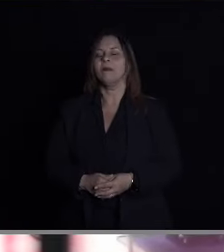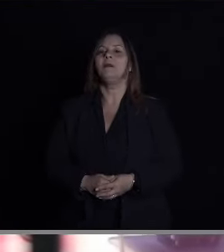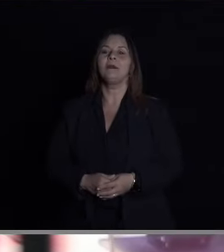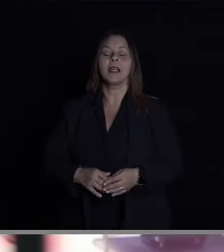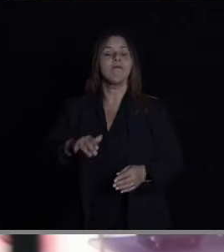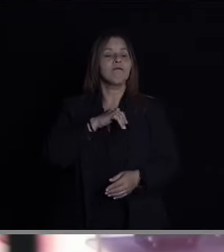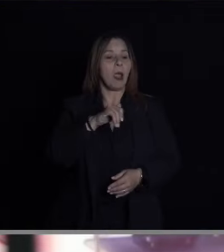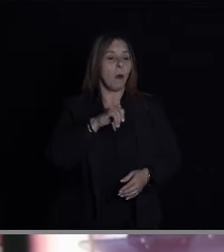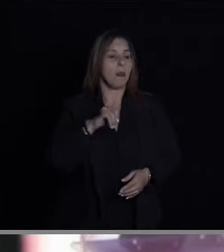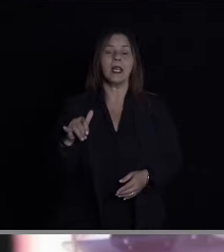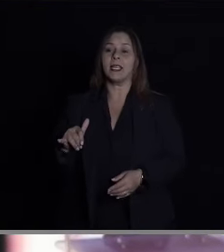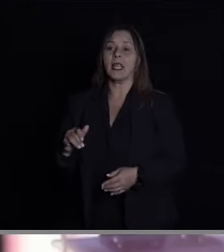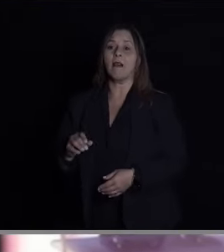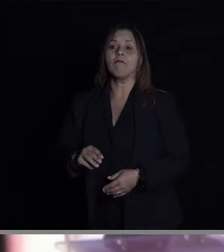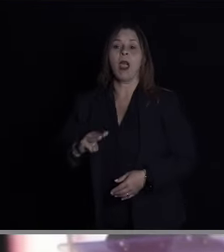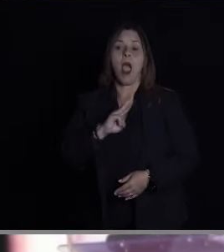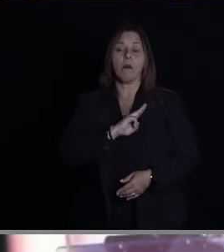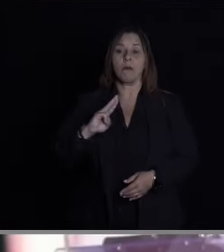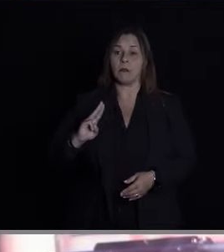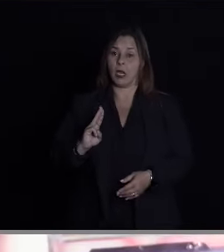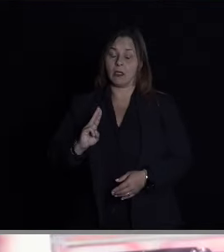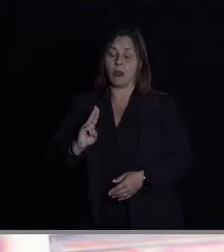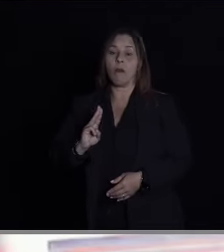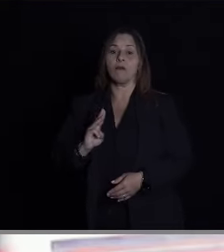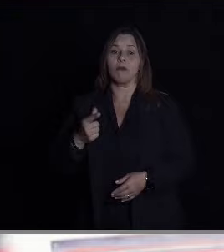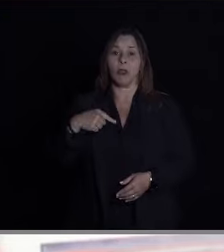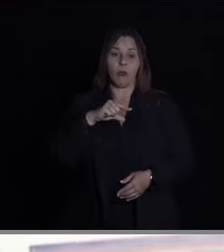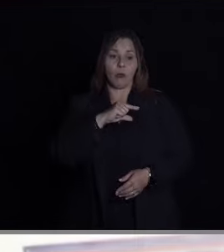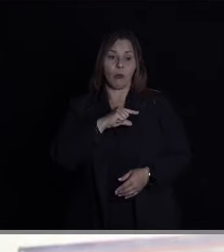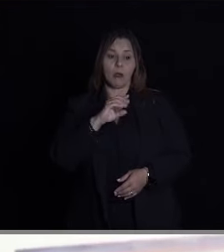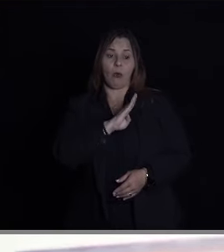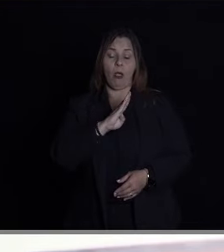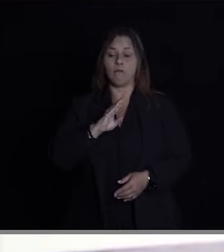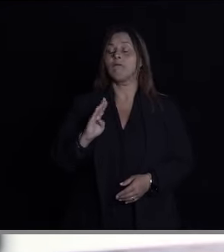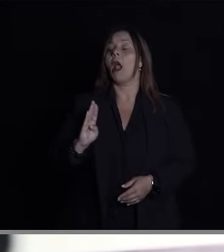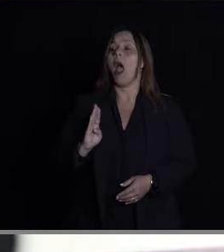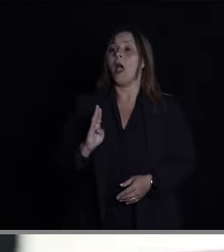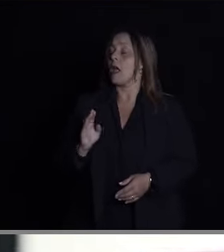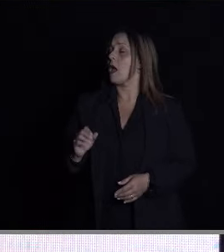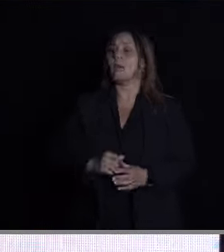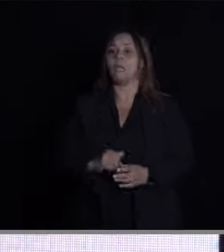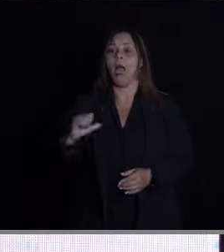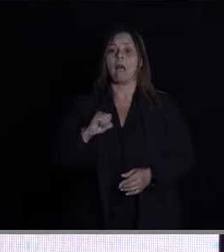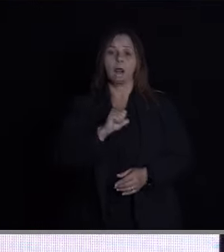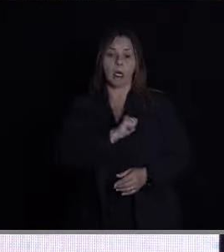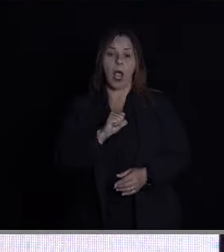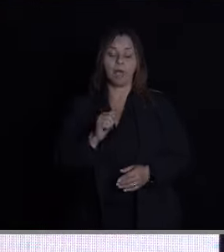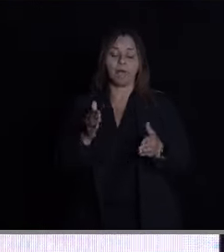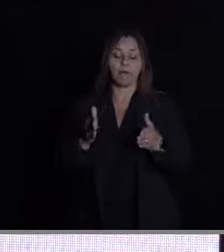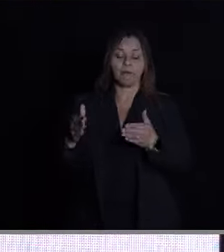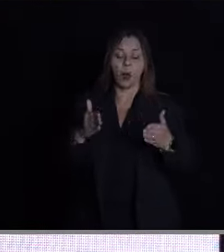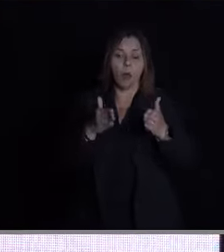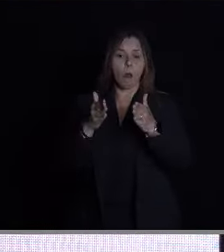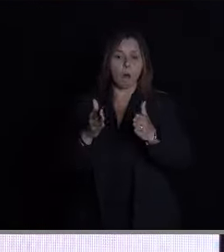Reconocemos igualmente a los miembros del gabinete de nuestro alcalde, quienes acompañan al primer ejecutivo municipal